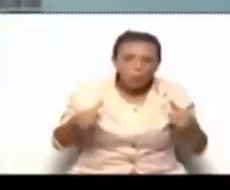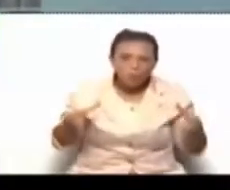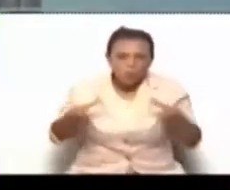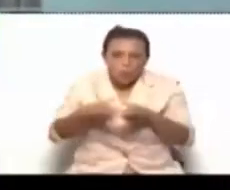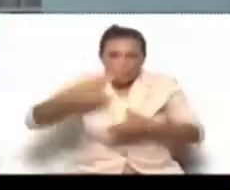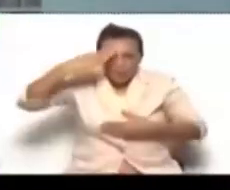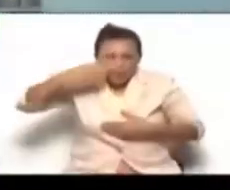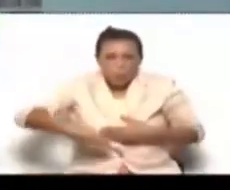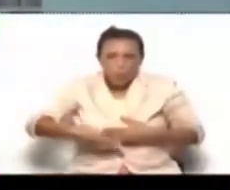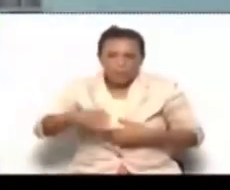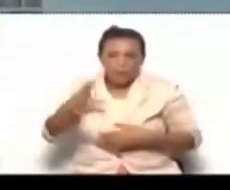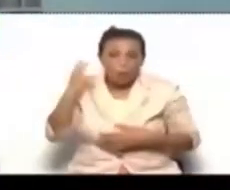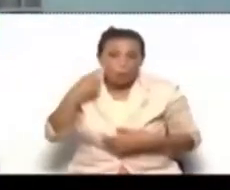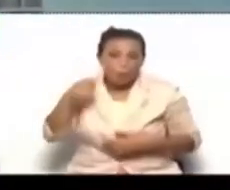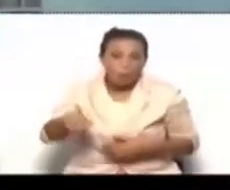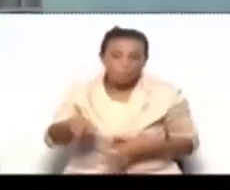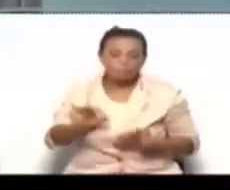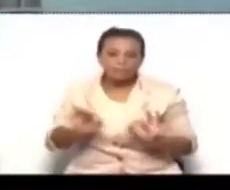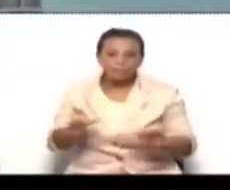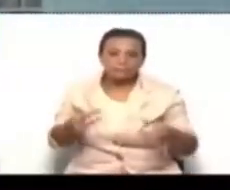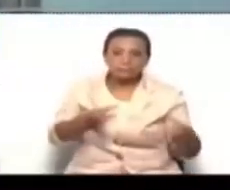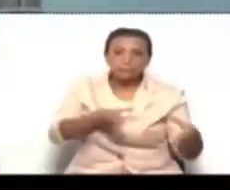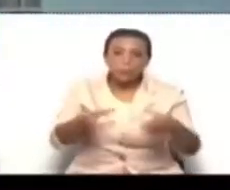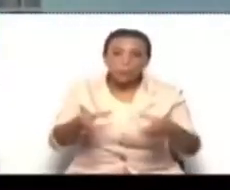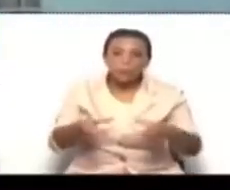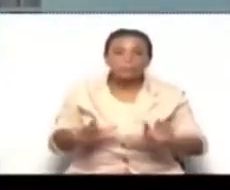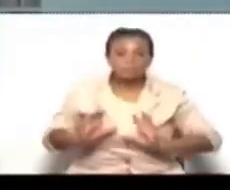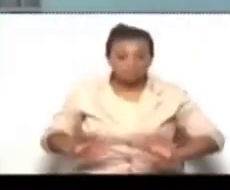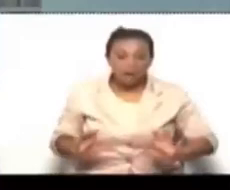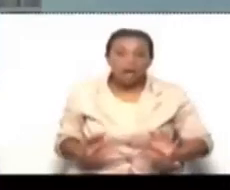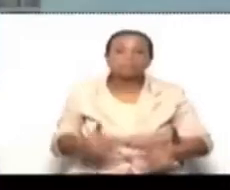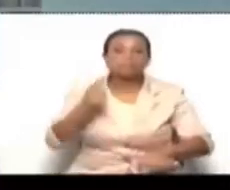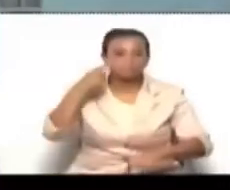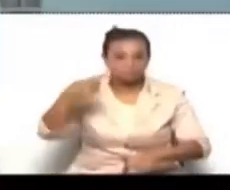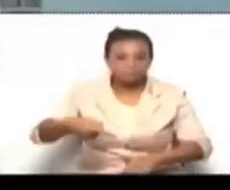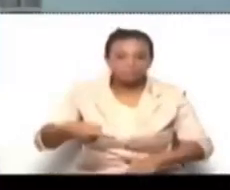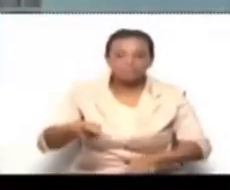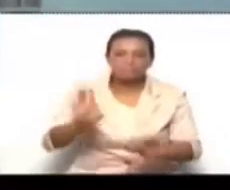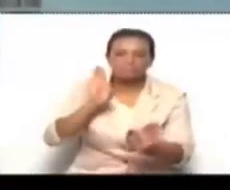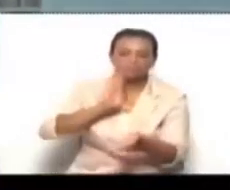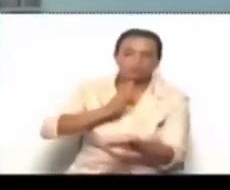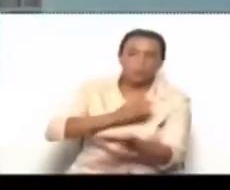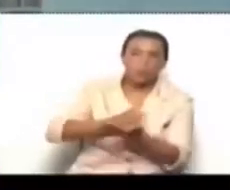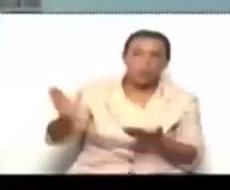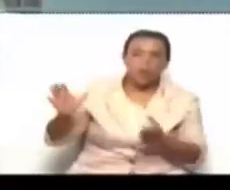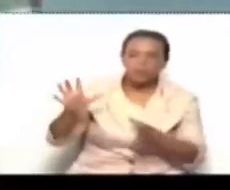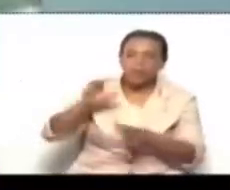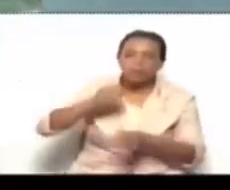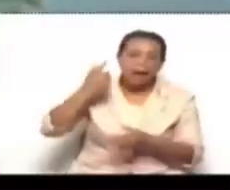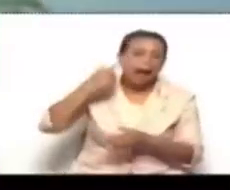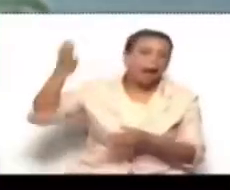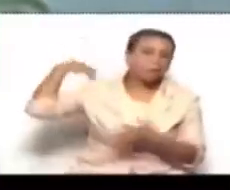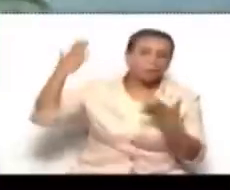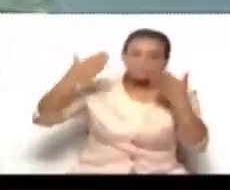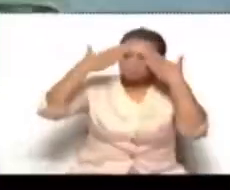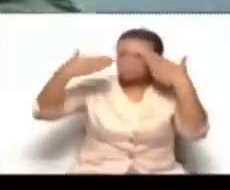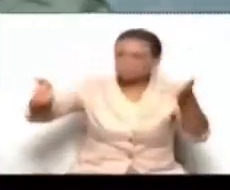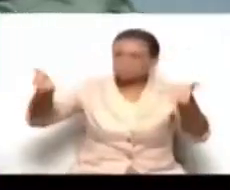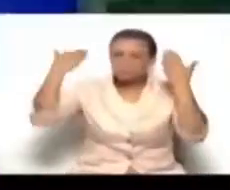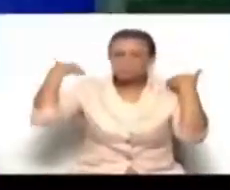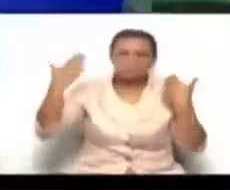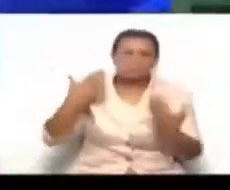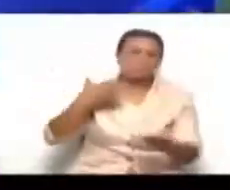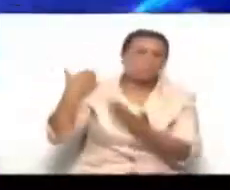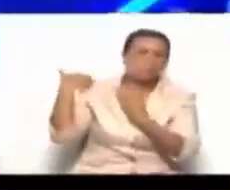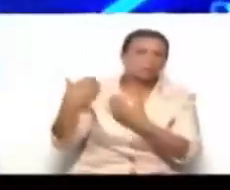paramilitares e Iván Duque, que es decir lo mismo, quedarán donde tienen que estar, en el basural de la historia. Sencillo.